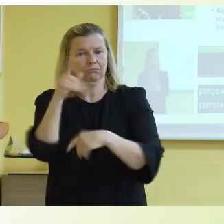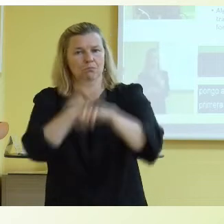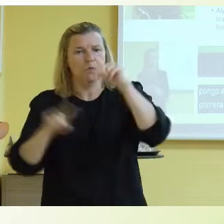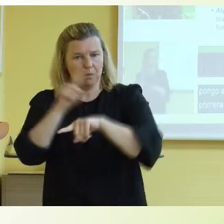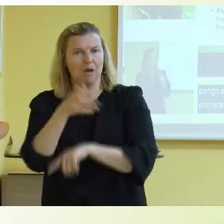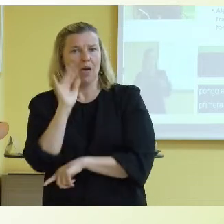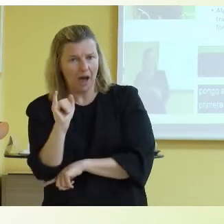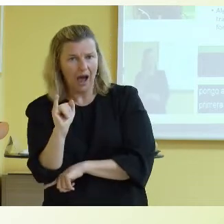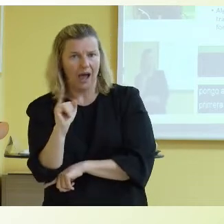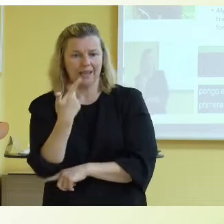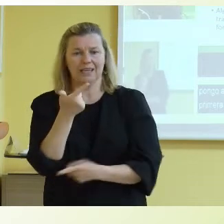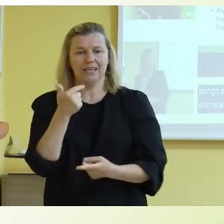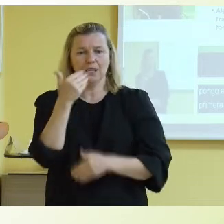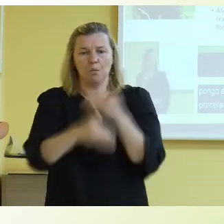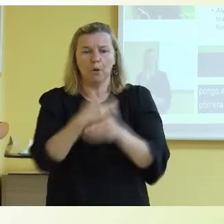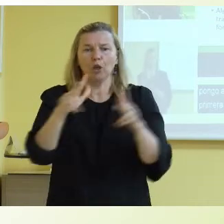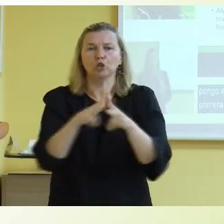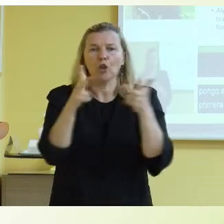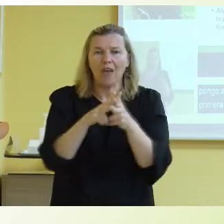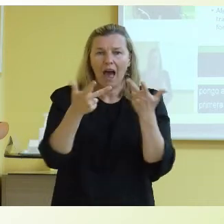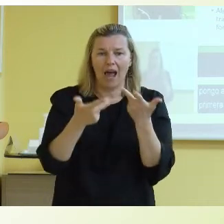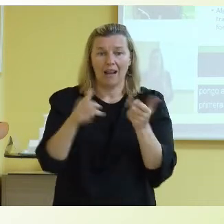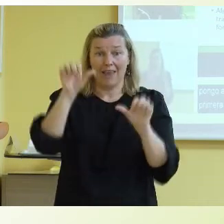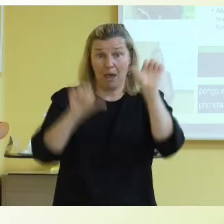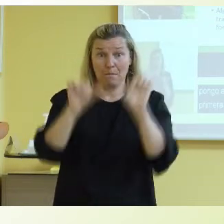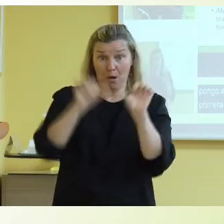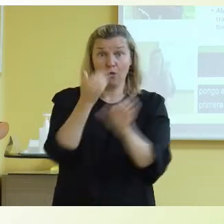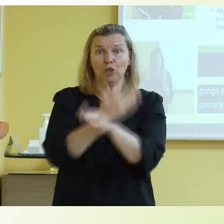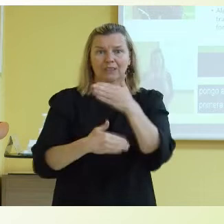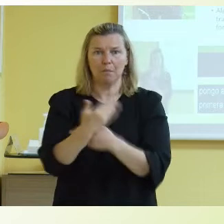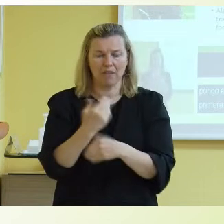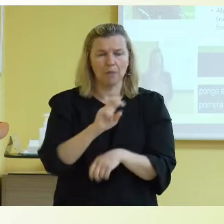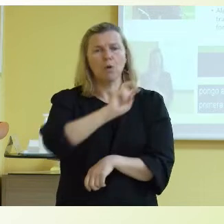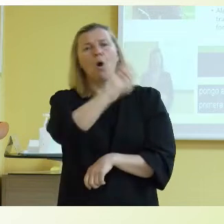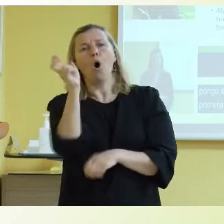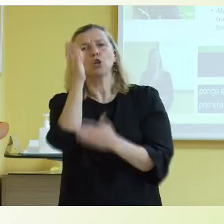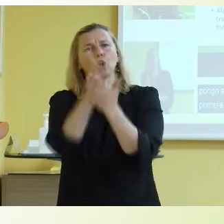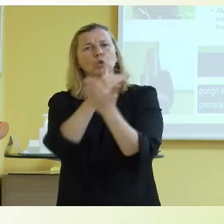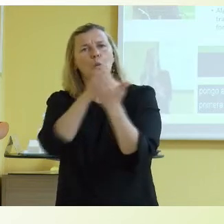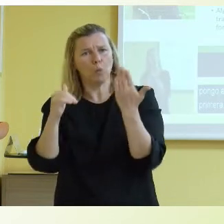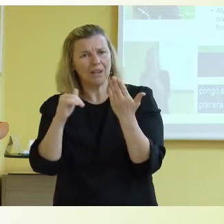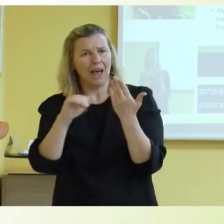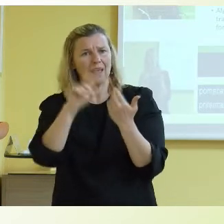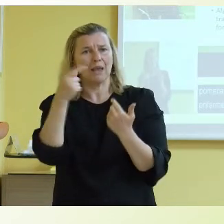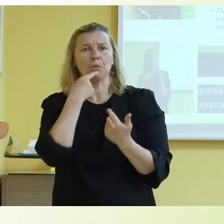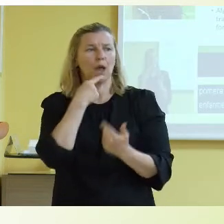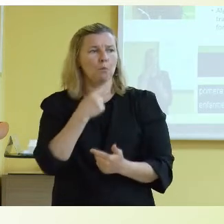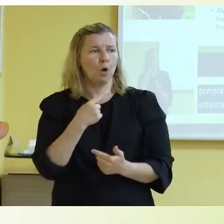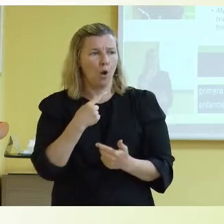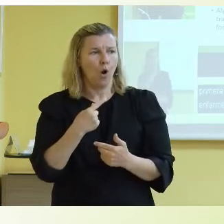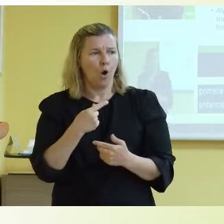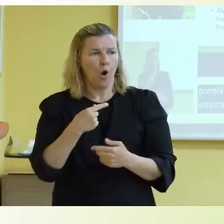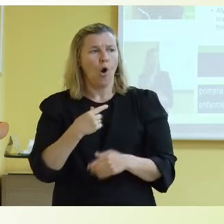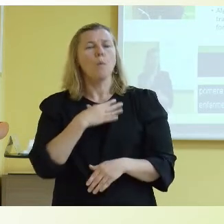y de proceso social de evaluación de esa discapacidad. Hay algunas comunidades autónomas que han desarrollado guías, ahí tenéis la de Murcia, alguna de Madrid,